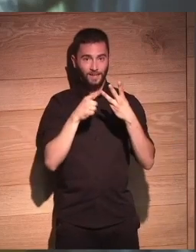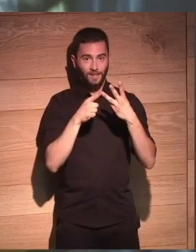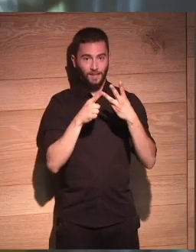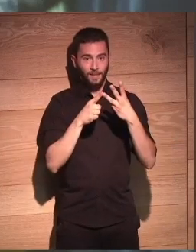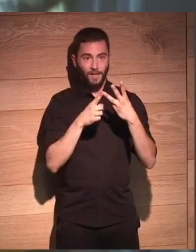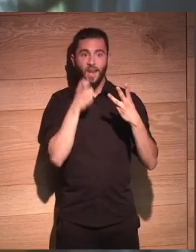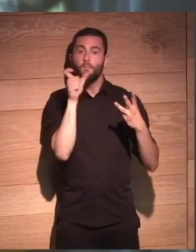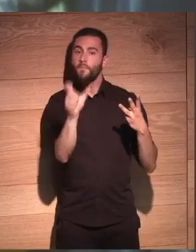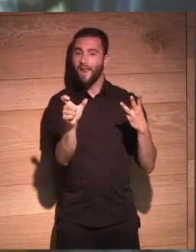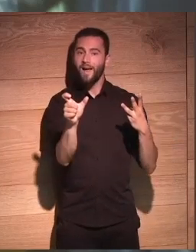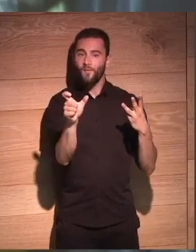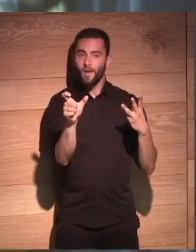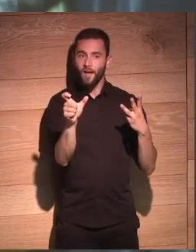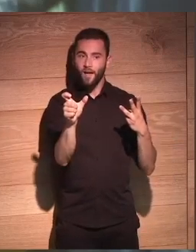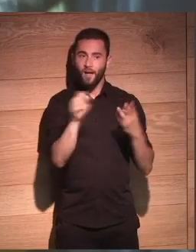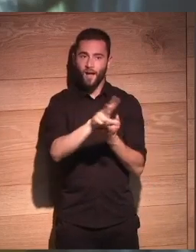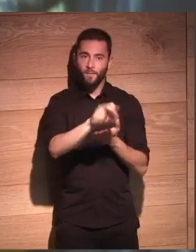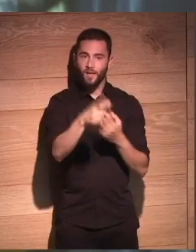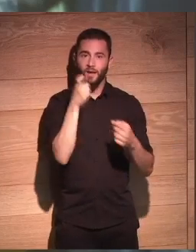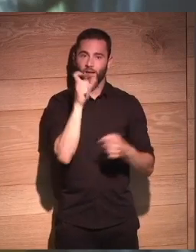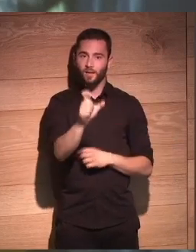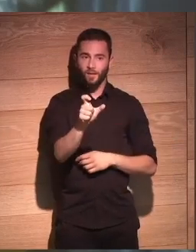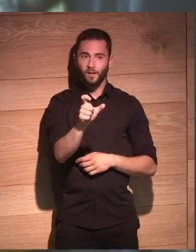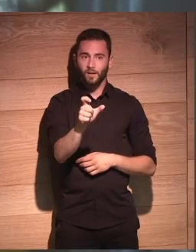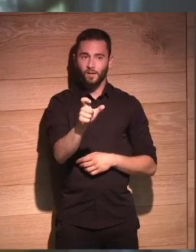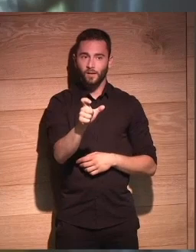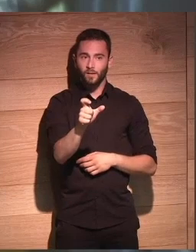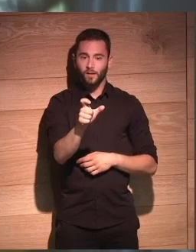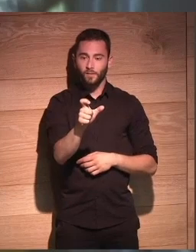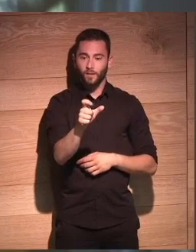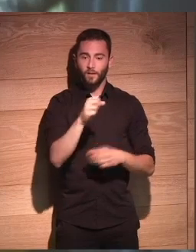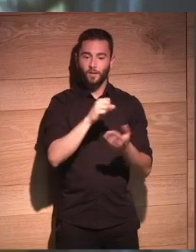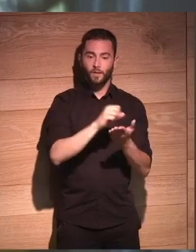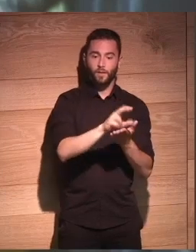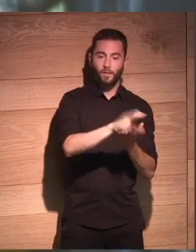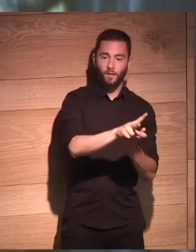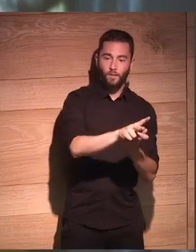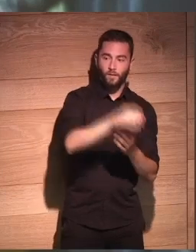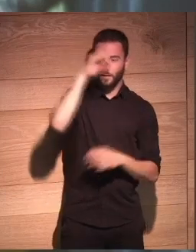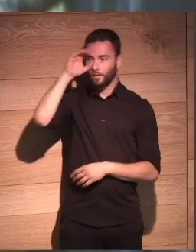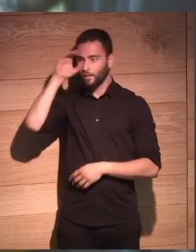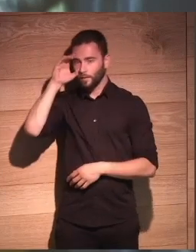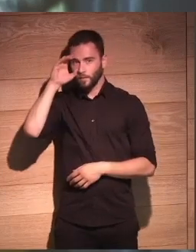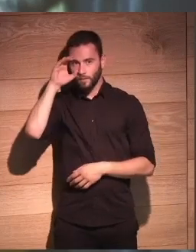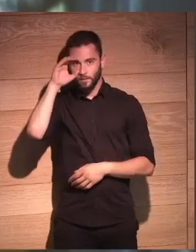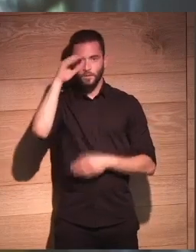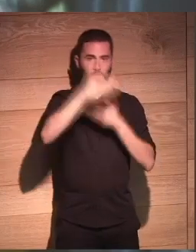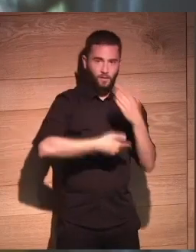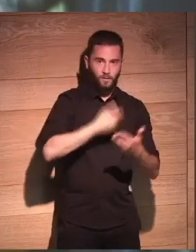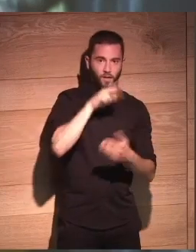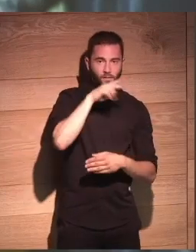la palabra camina. Uno toma mientras escucha al otro y así. No es que alguien tiene